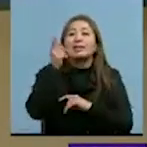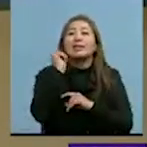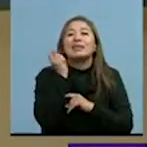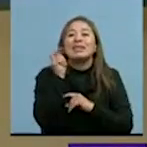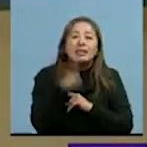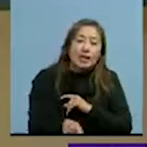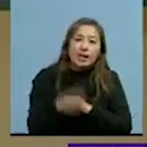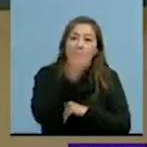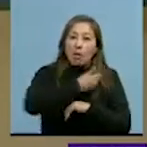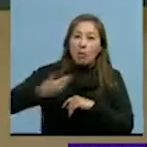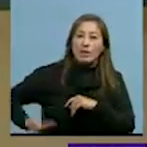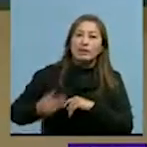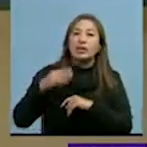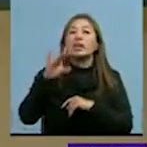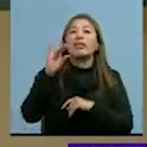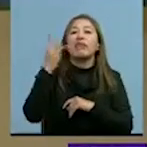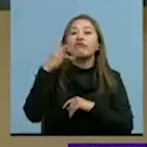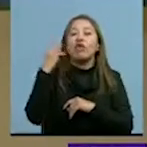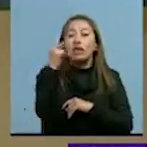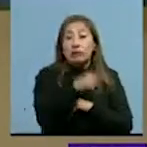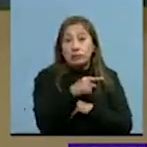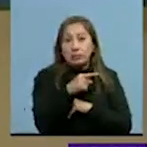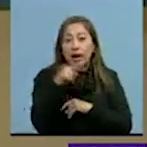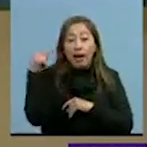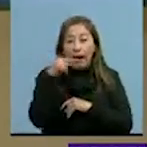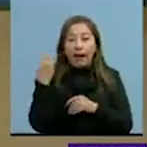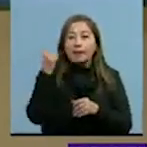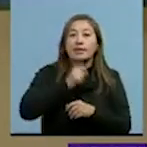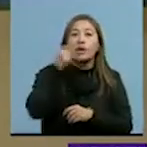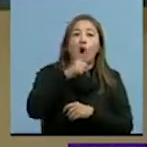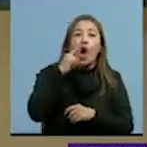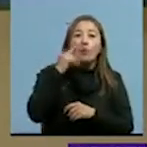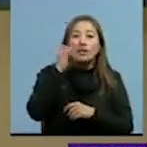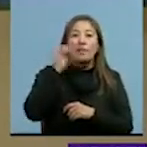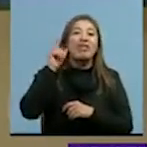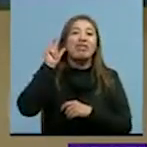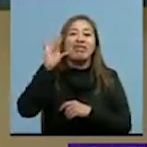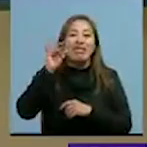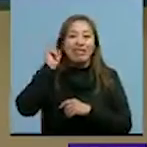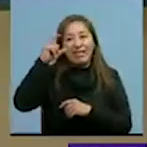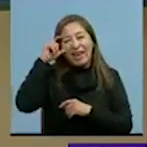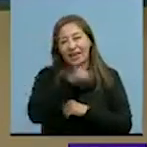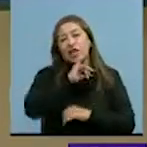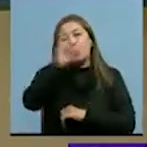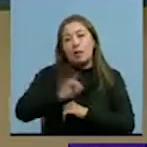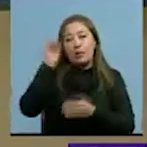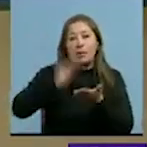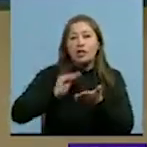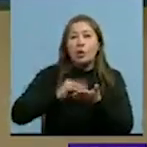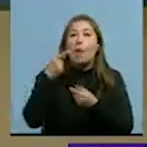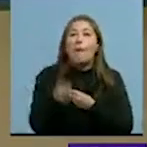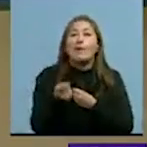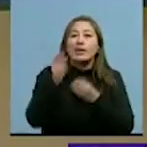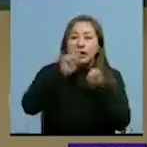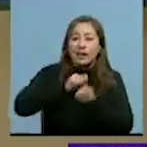honoris causa al presidente de Bolivia, Evo Morales. En el lugar se encuentra Omar Daje, quien nos va a explicar los detalles de